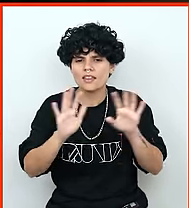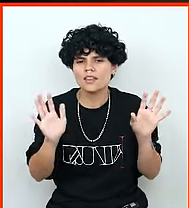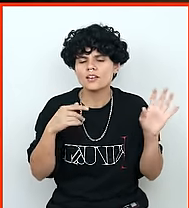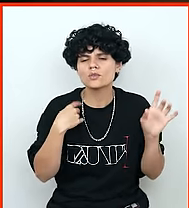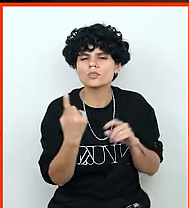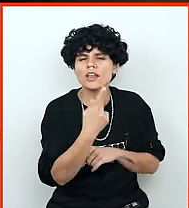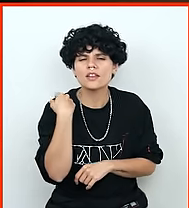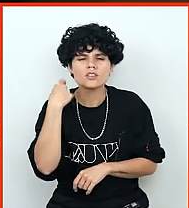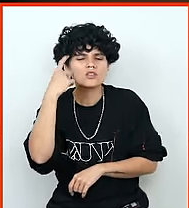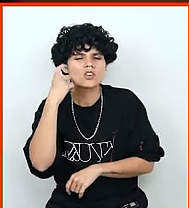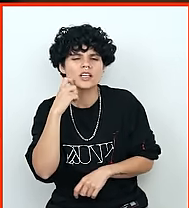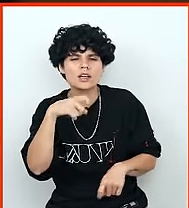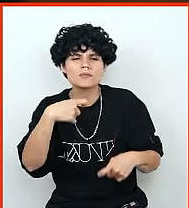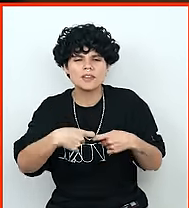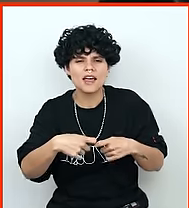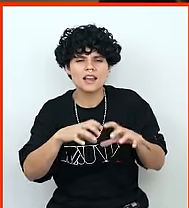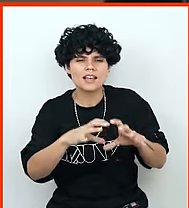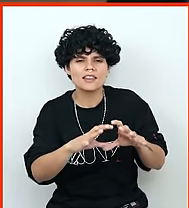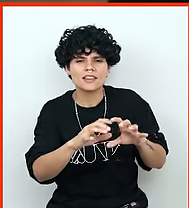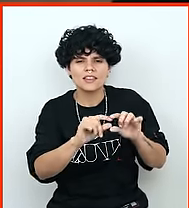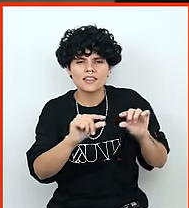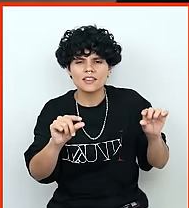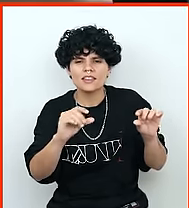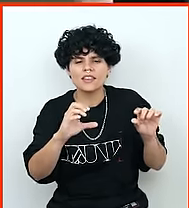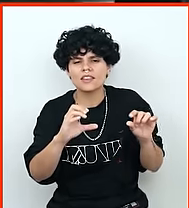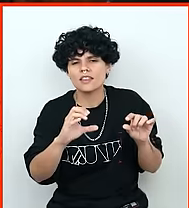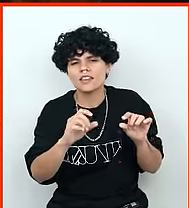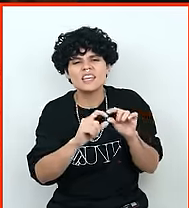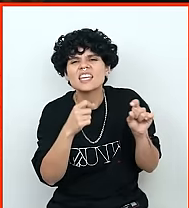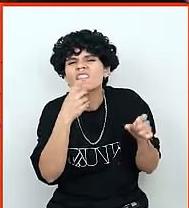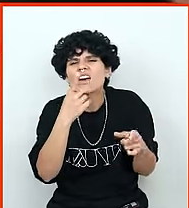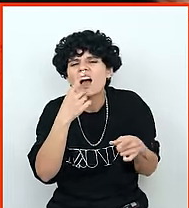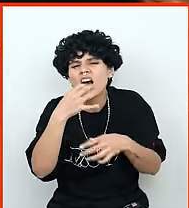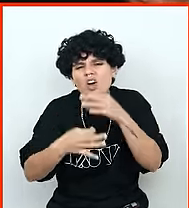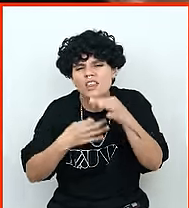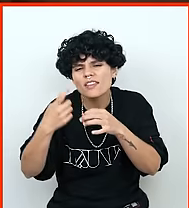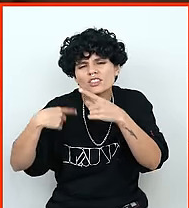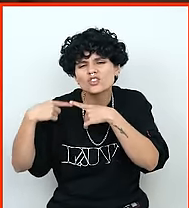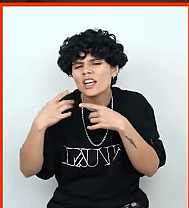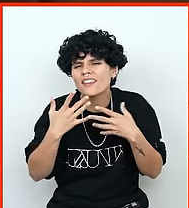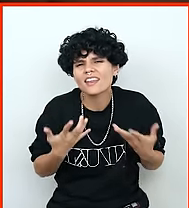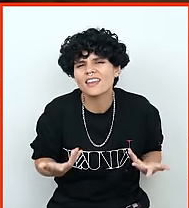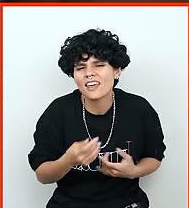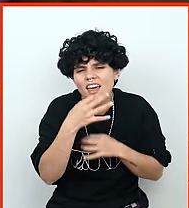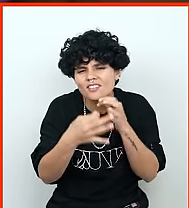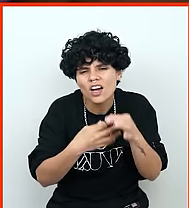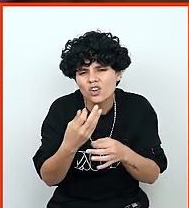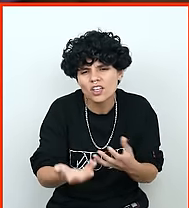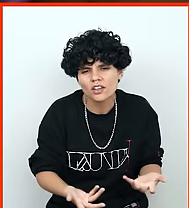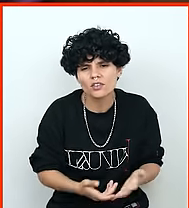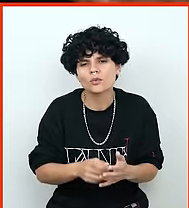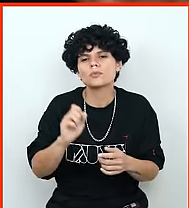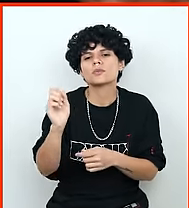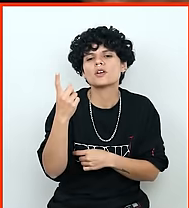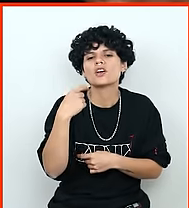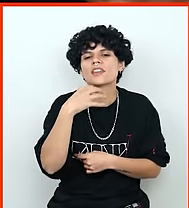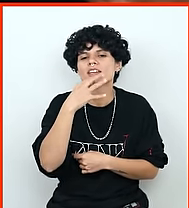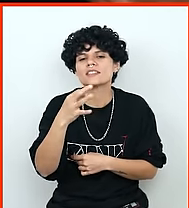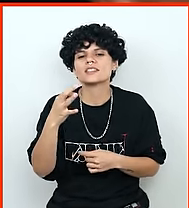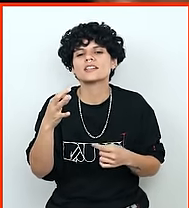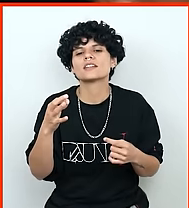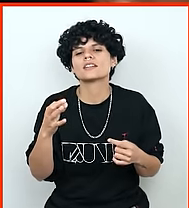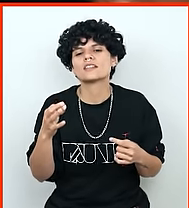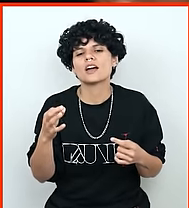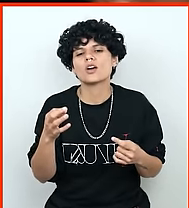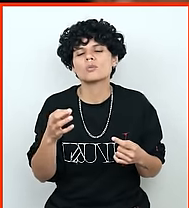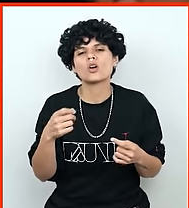sol, no hay fe para quien no cree en metales del crisol. Ahí, dejemos este. ¿Qué es lo que vas contando aquí? Voy narrando básicamente, bueno, tomar el sedante aquí